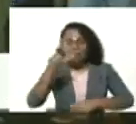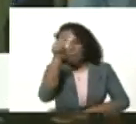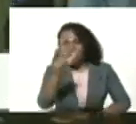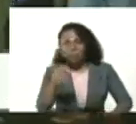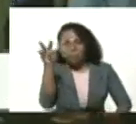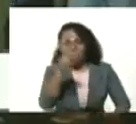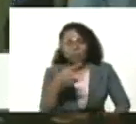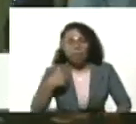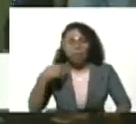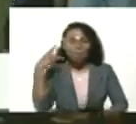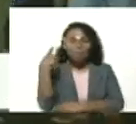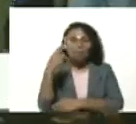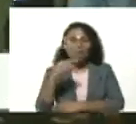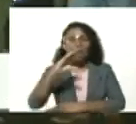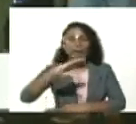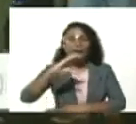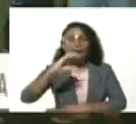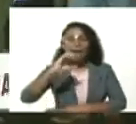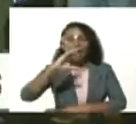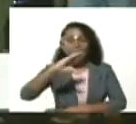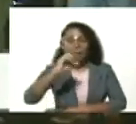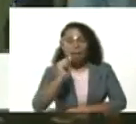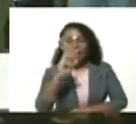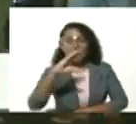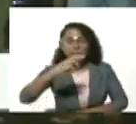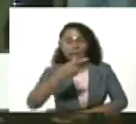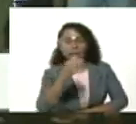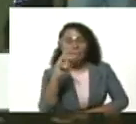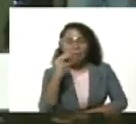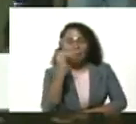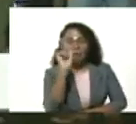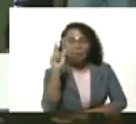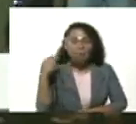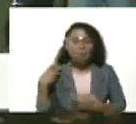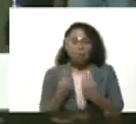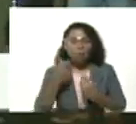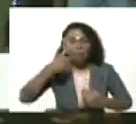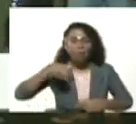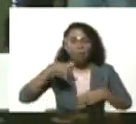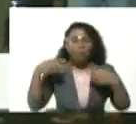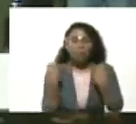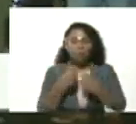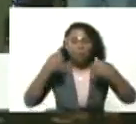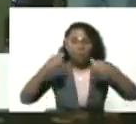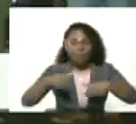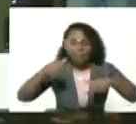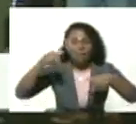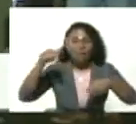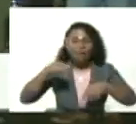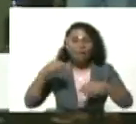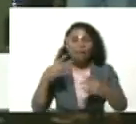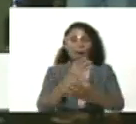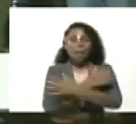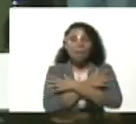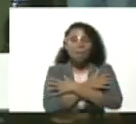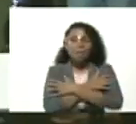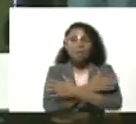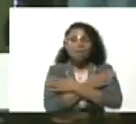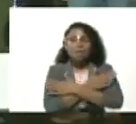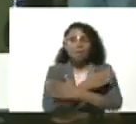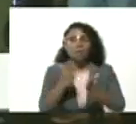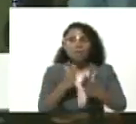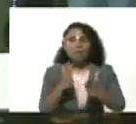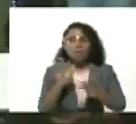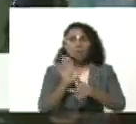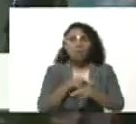en la parroquia Cachamay. Estamos con nuestro pueblo que nos está acompañando a esta hora aquí, que le mandan un abrazo solidario,